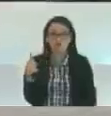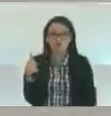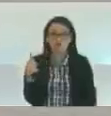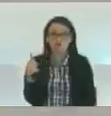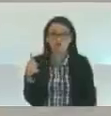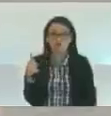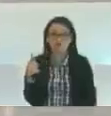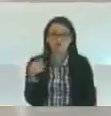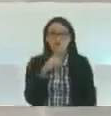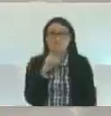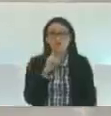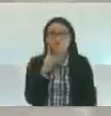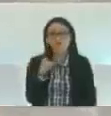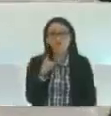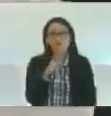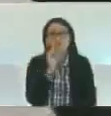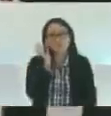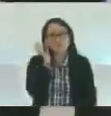¿Cómo te llamas tú?